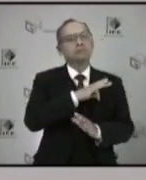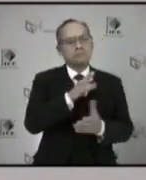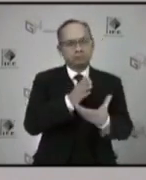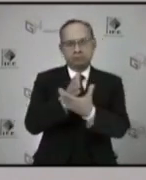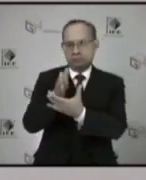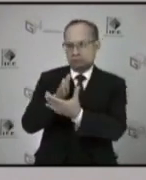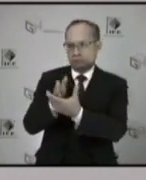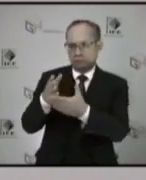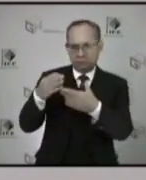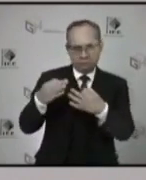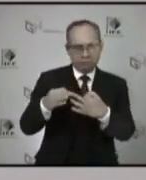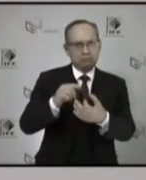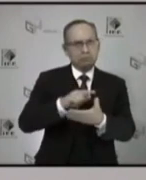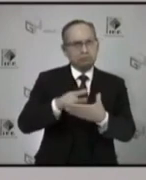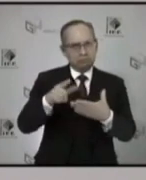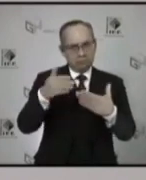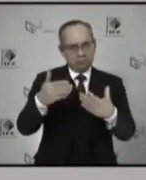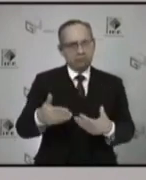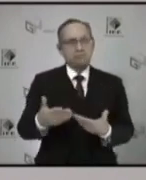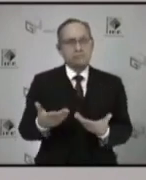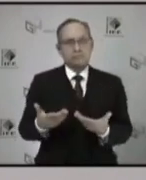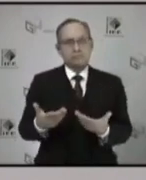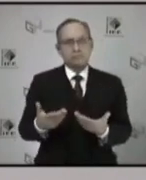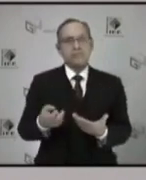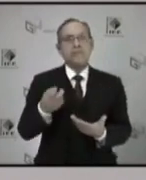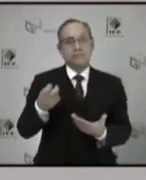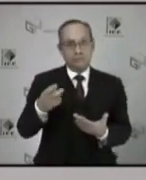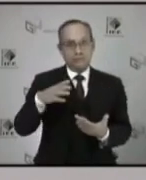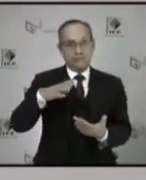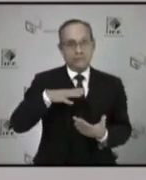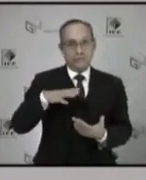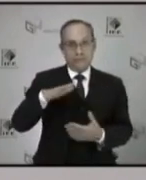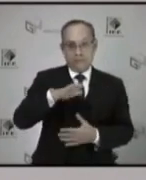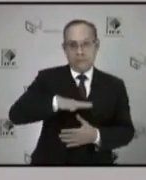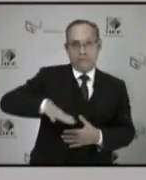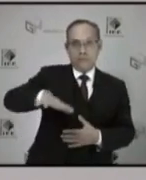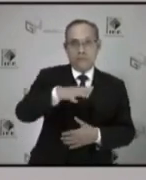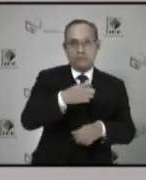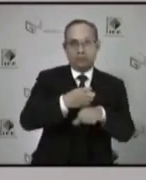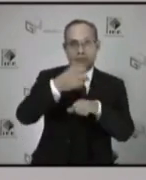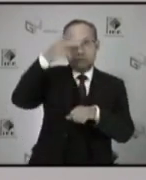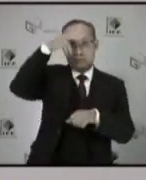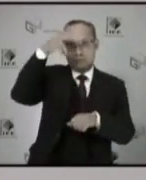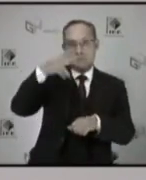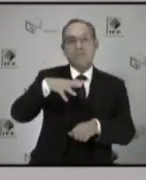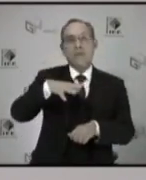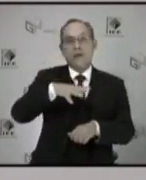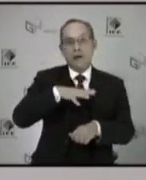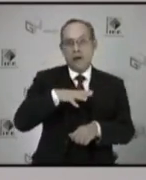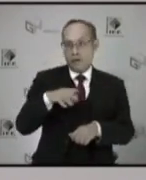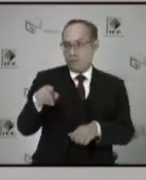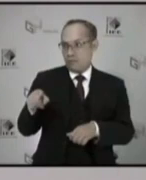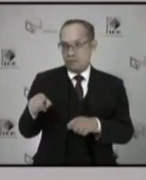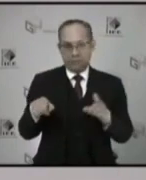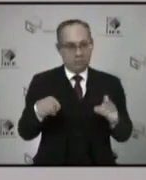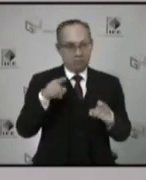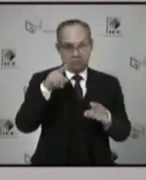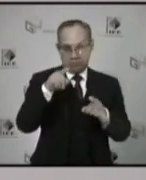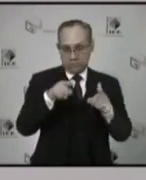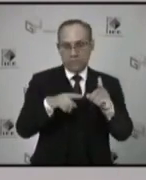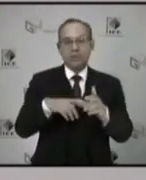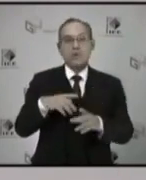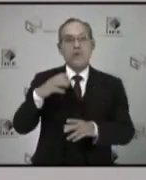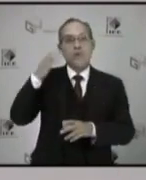porque hoy podemos encontrar, a lo largo y ancho del estado, lugares que parecen cualquier cosa, menos un centro de